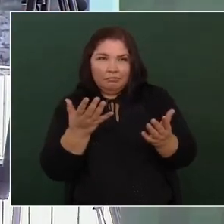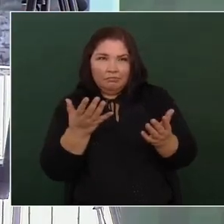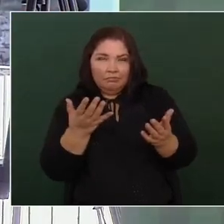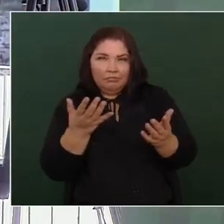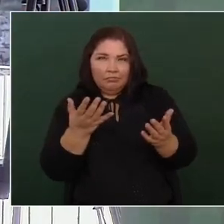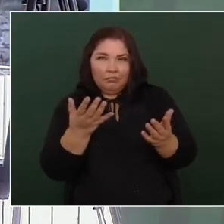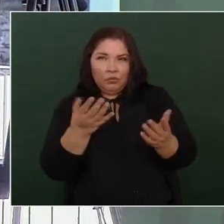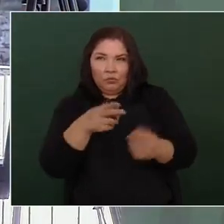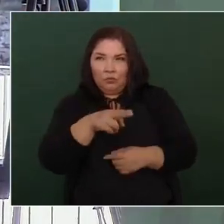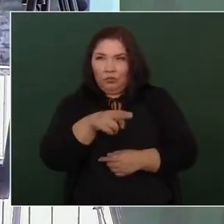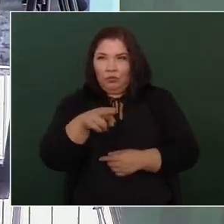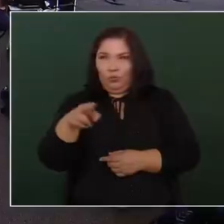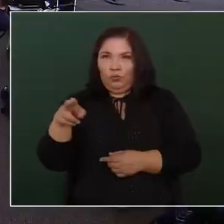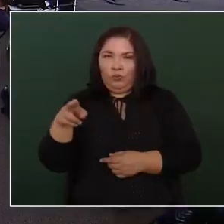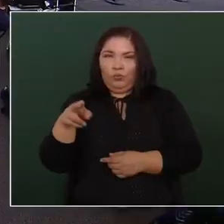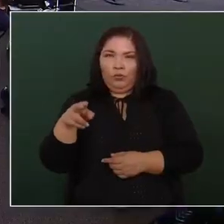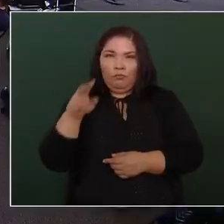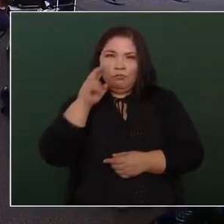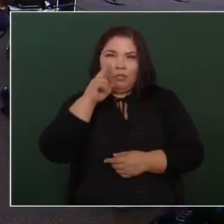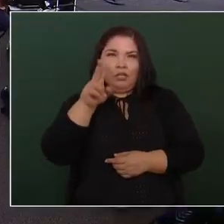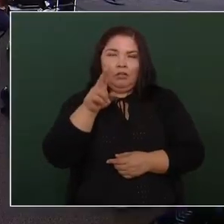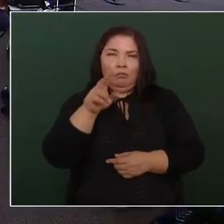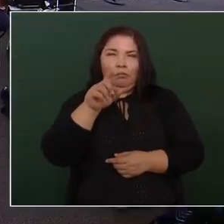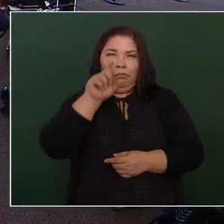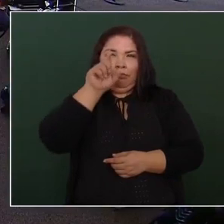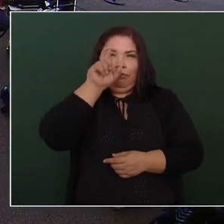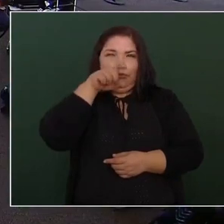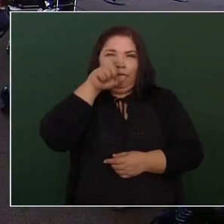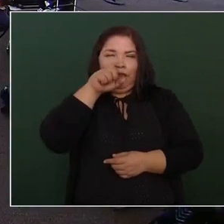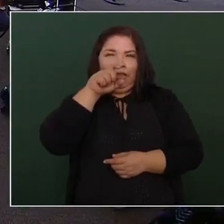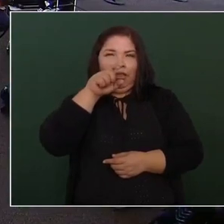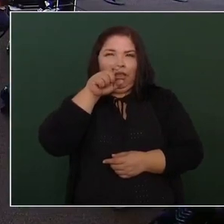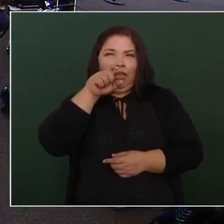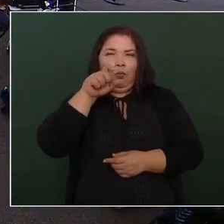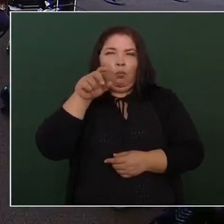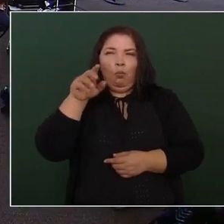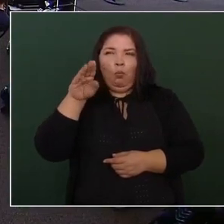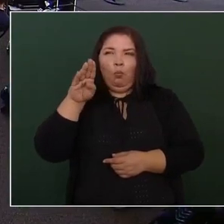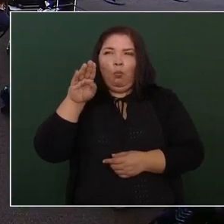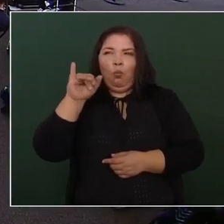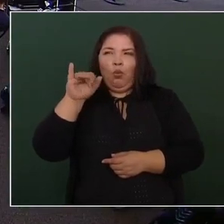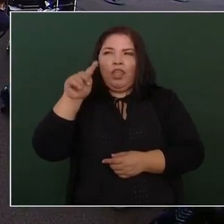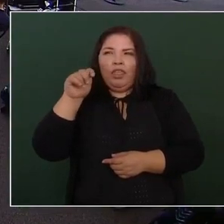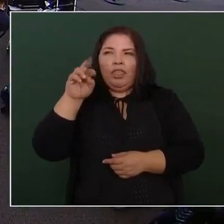ustedes vieron lo del buitre, lo de la foto del buitre.